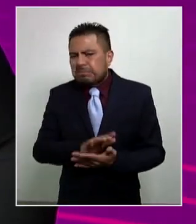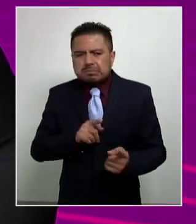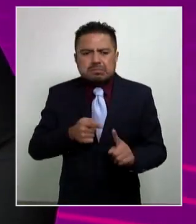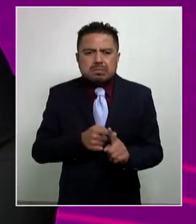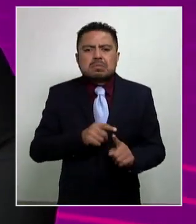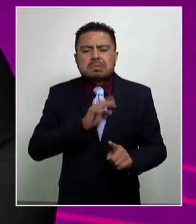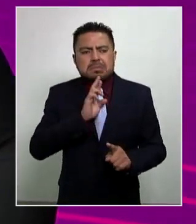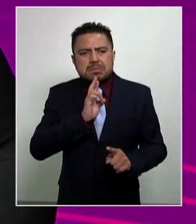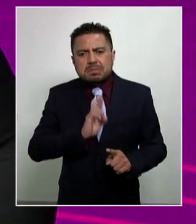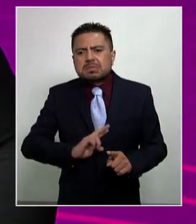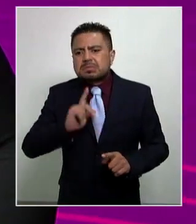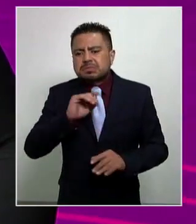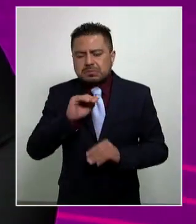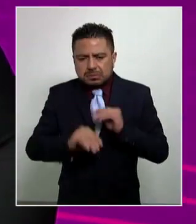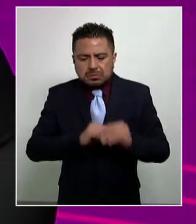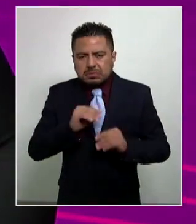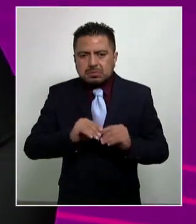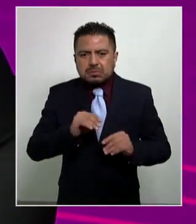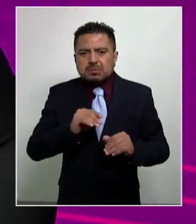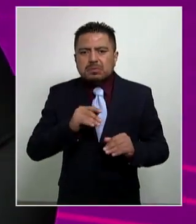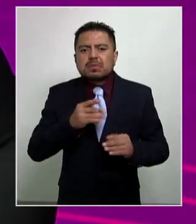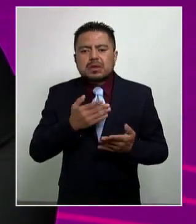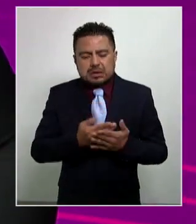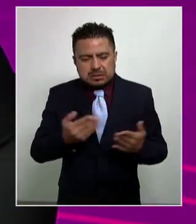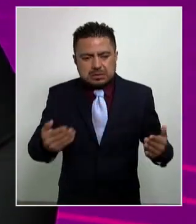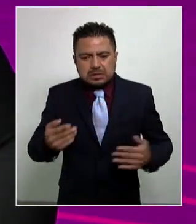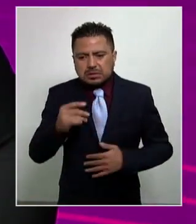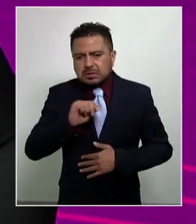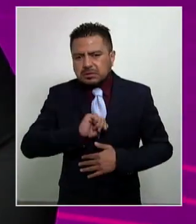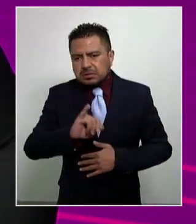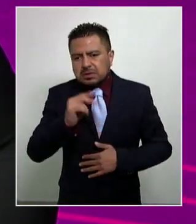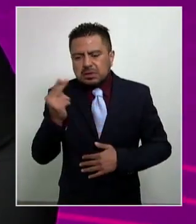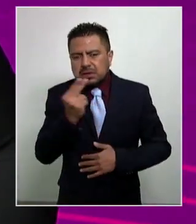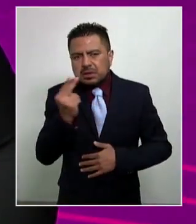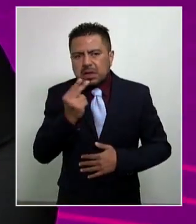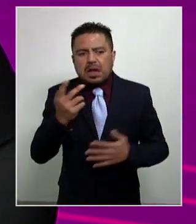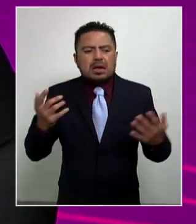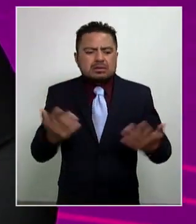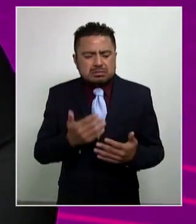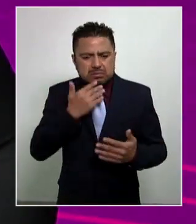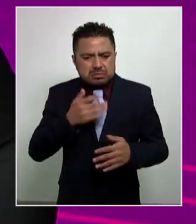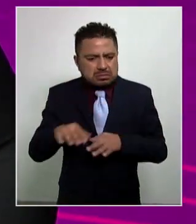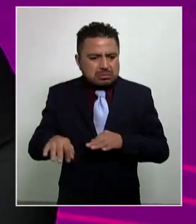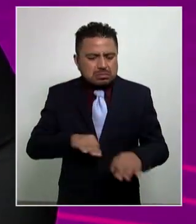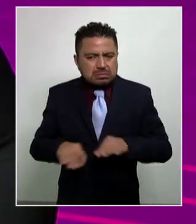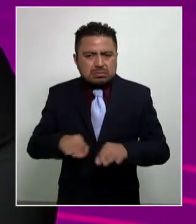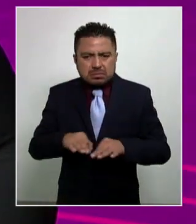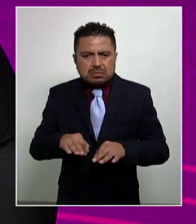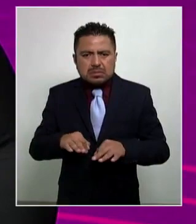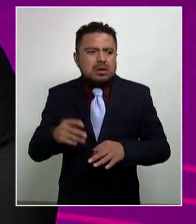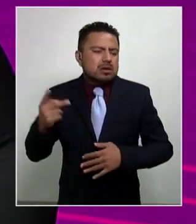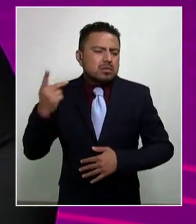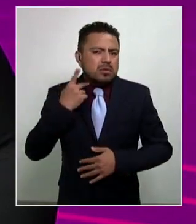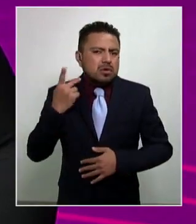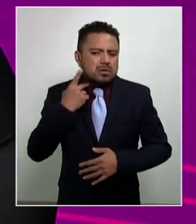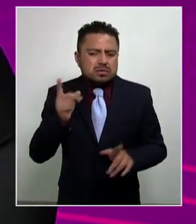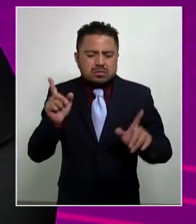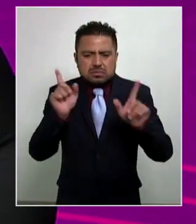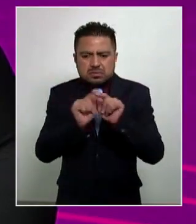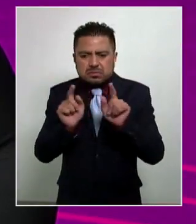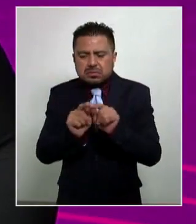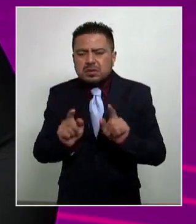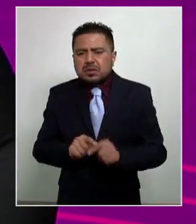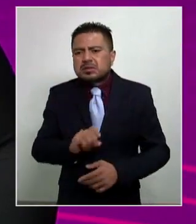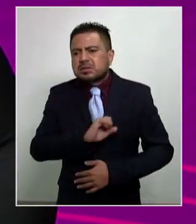mejor encaminadas, etc. Entonces, pero sí necesitamos que esto se haga realidad, y que se haga realidad en políticas concretas. ¿De qué?